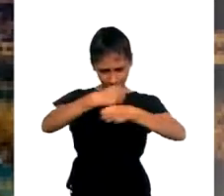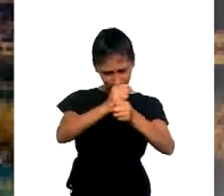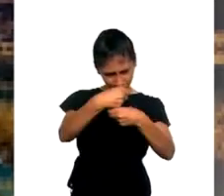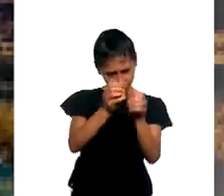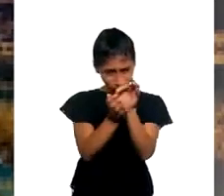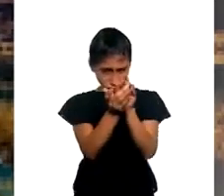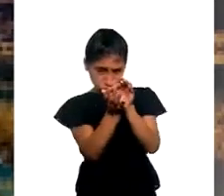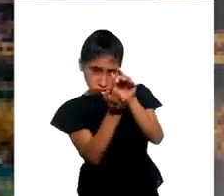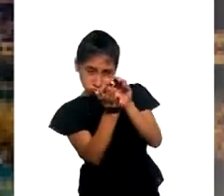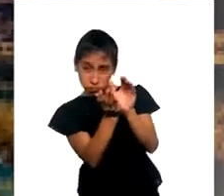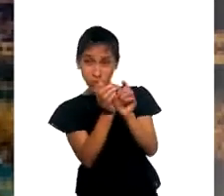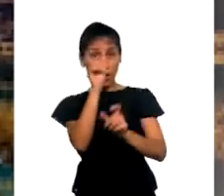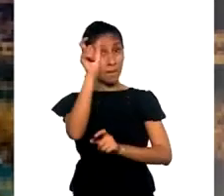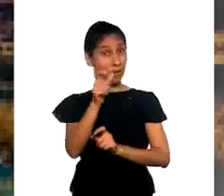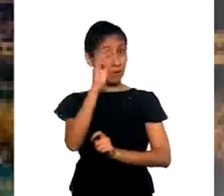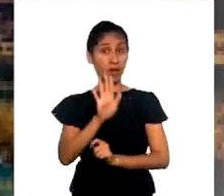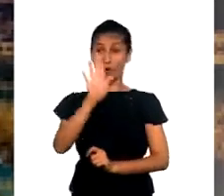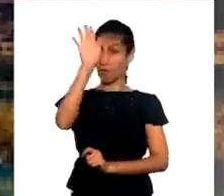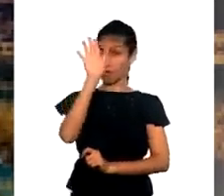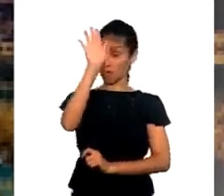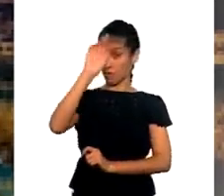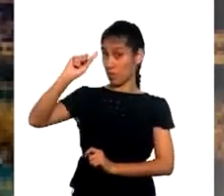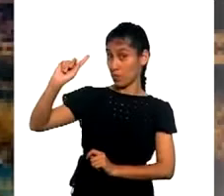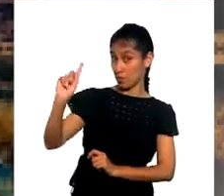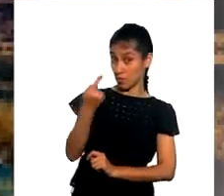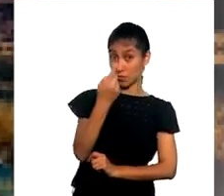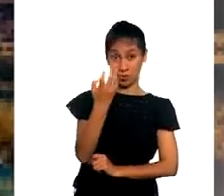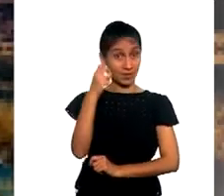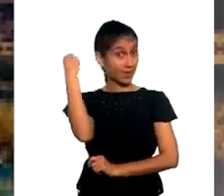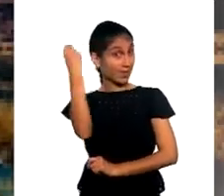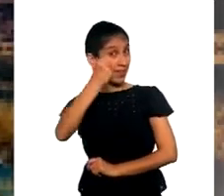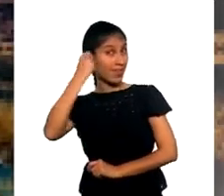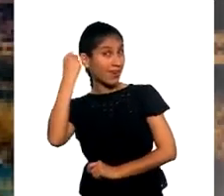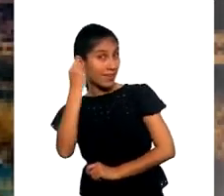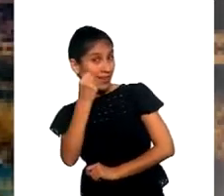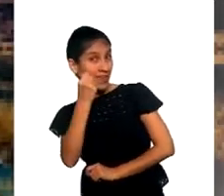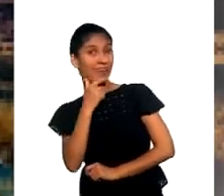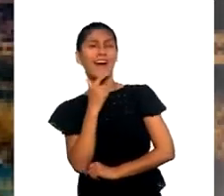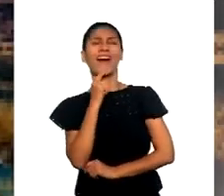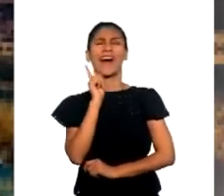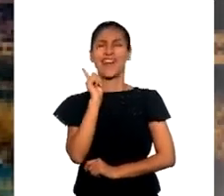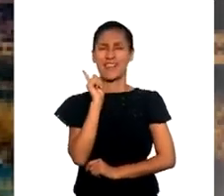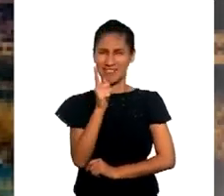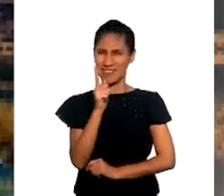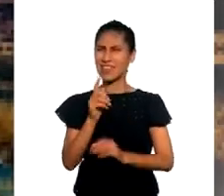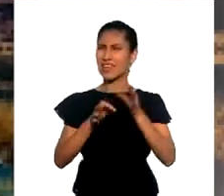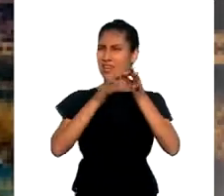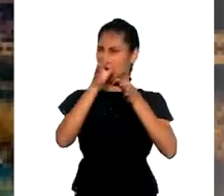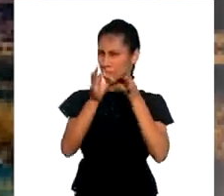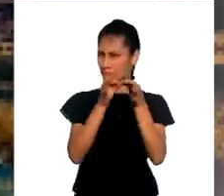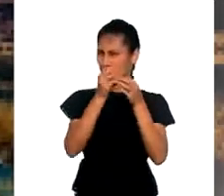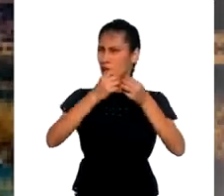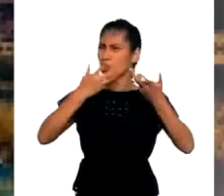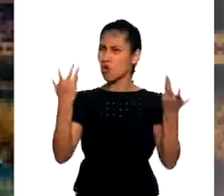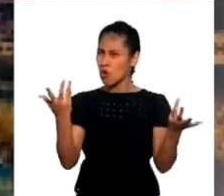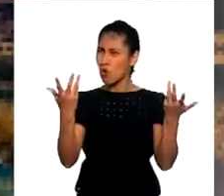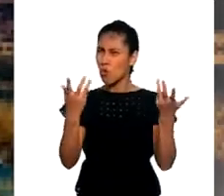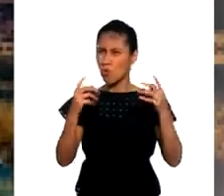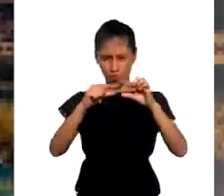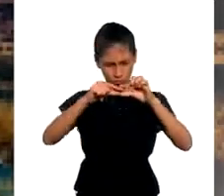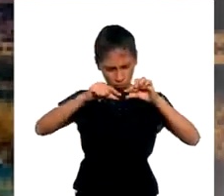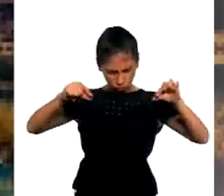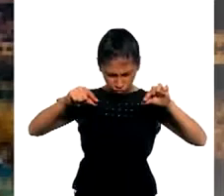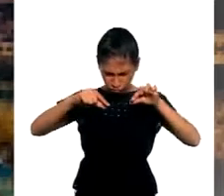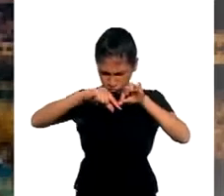persona que levante la mano primero si quiere deberá explicar cómo son las líneas